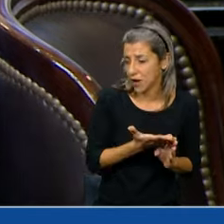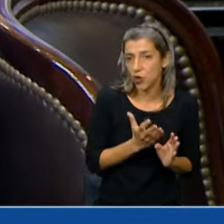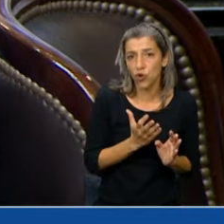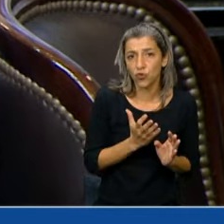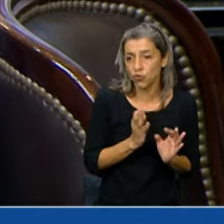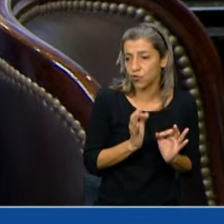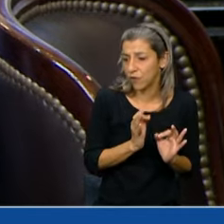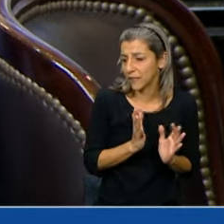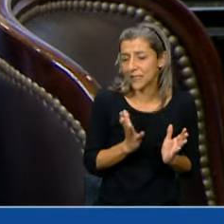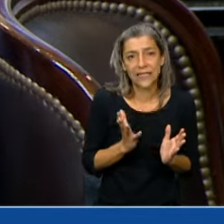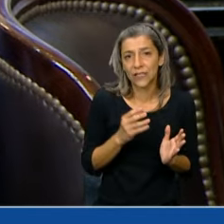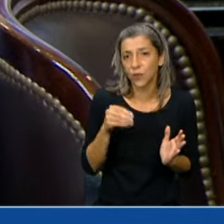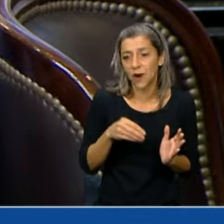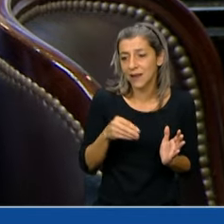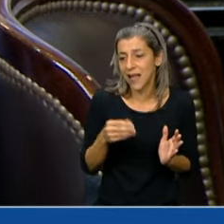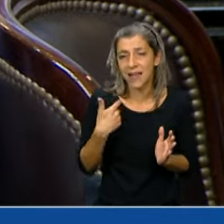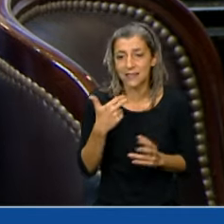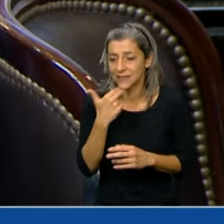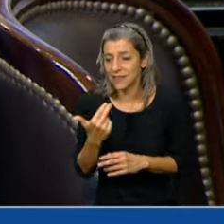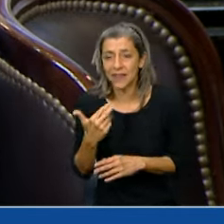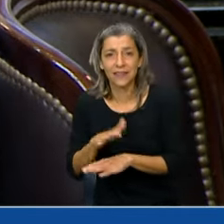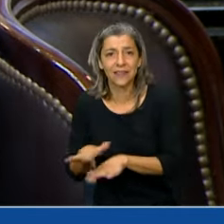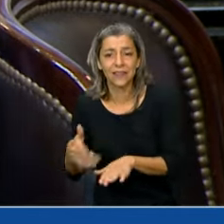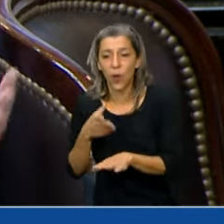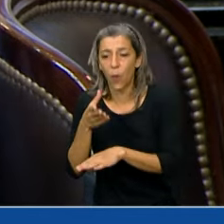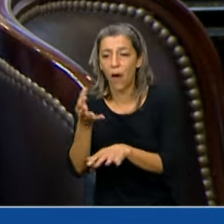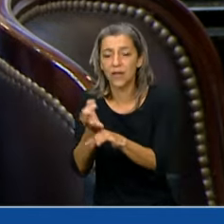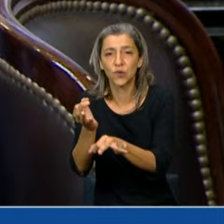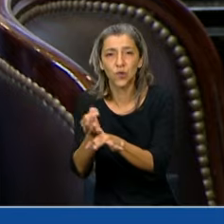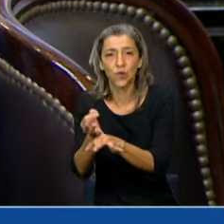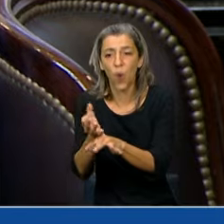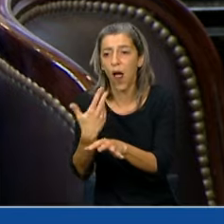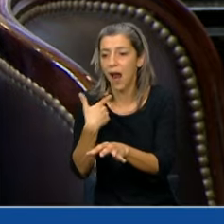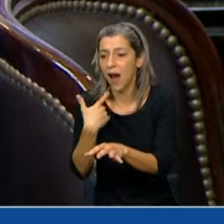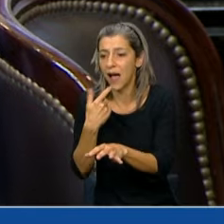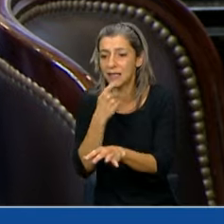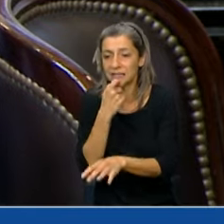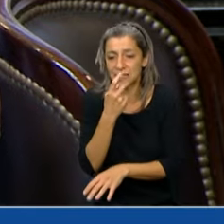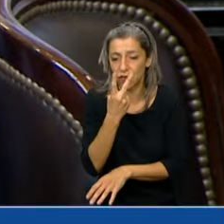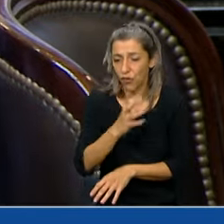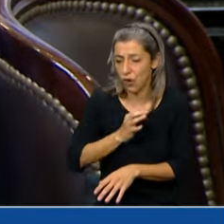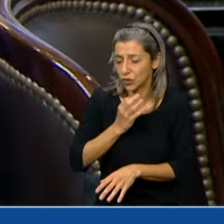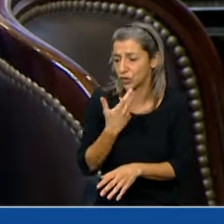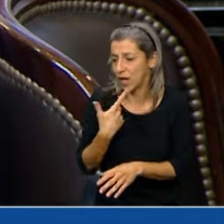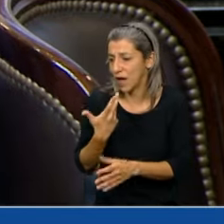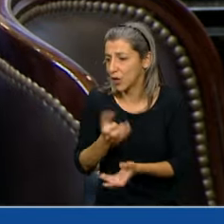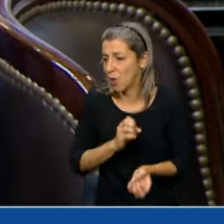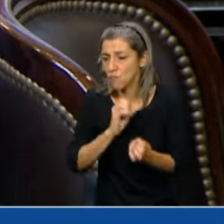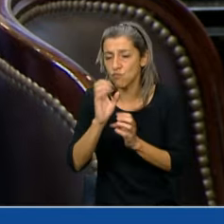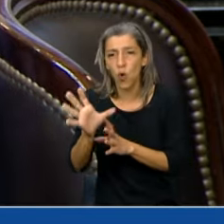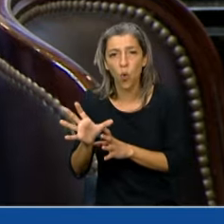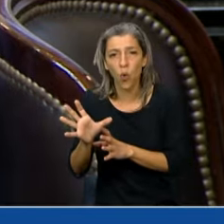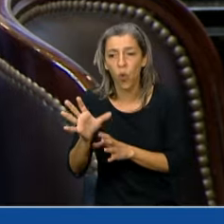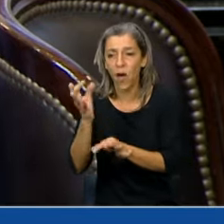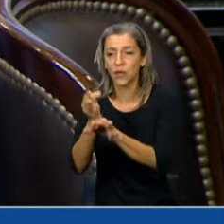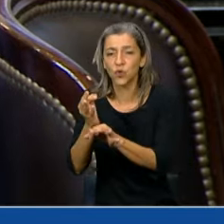porque tiene chicos precisamente y tiene que cambiarse de barrio Cómo hace con la escuela estoy hablando a